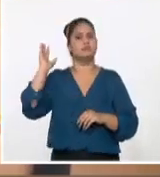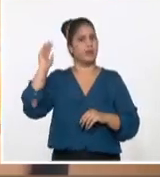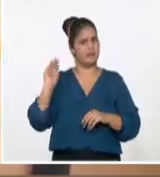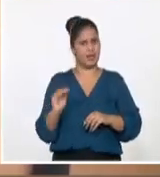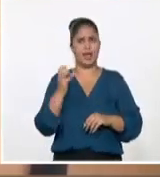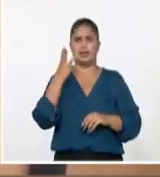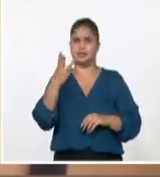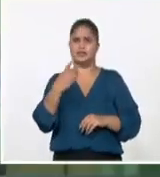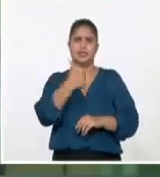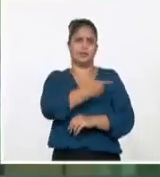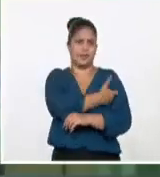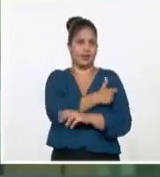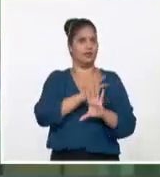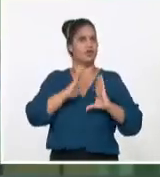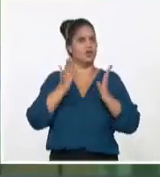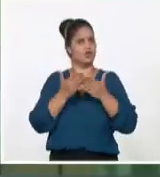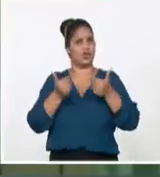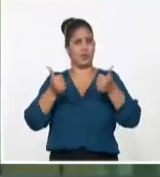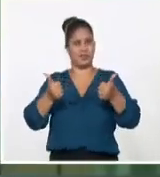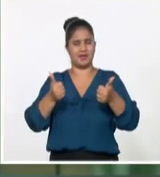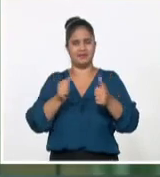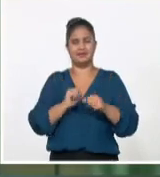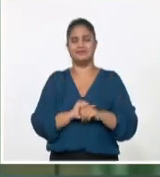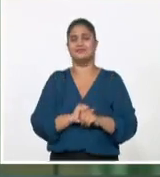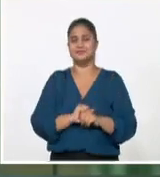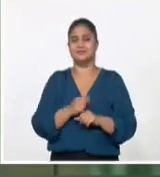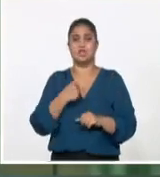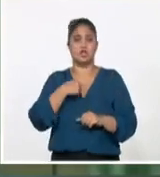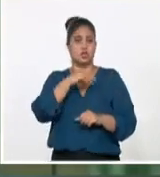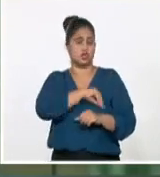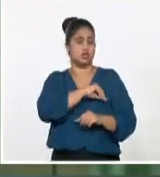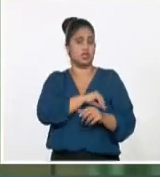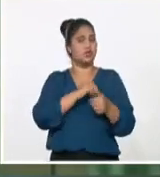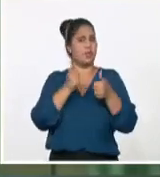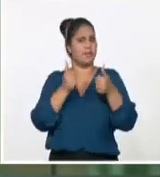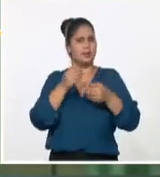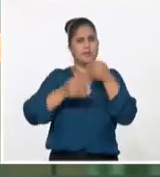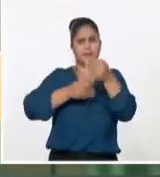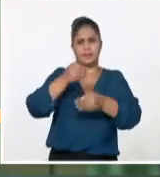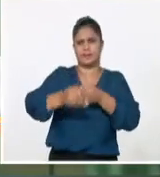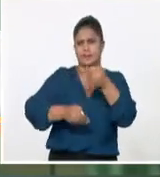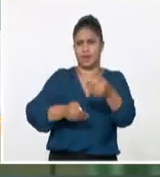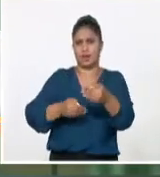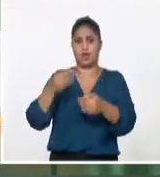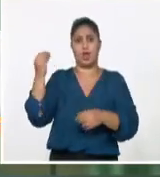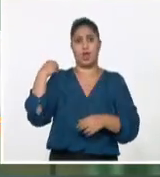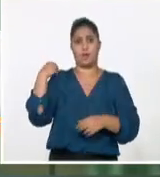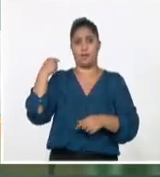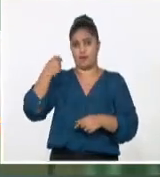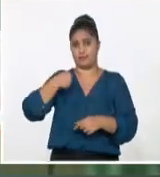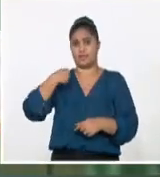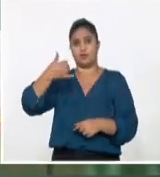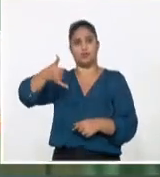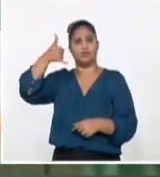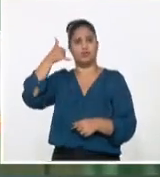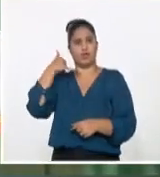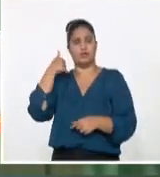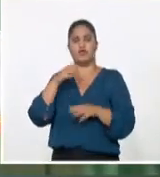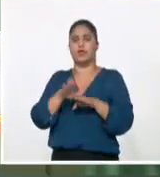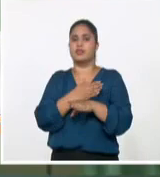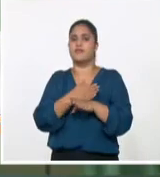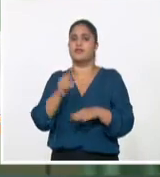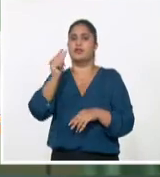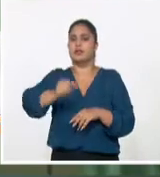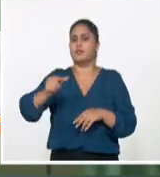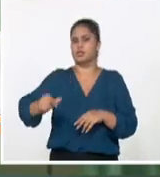a ponerme la vacuna. Yo me siento bien, el procedimiento fue el siguiente, avisaron por teléfono a un cuento compañero, otros lo avisaron por el trabajo